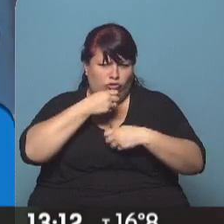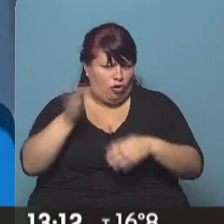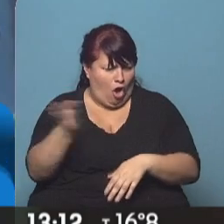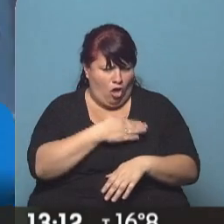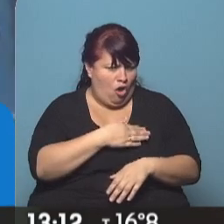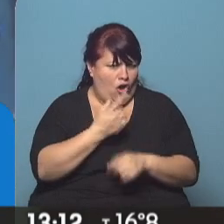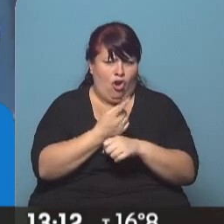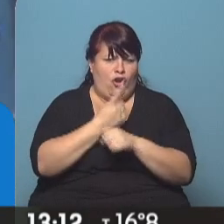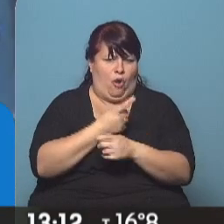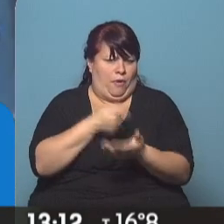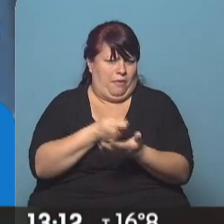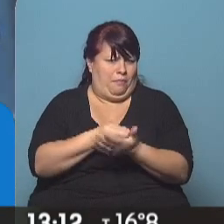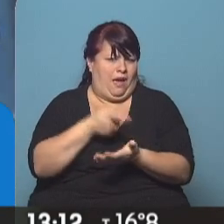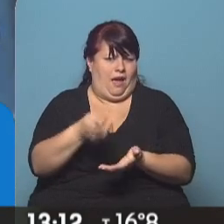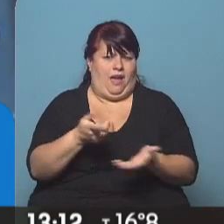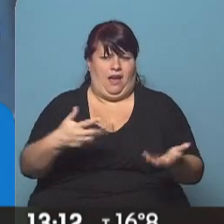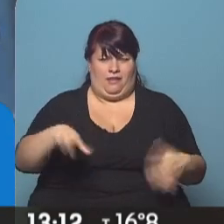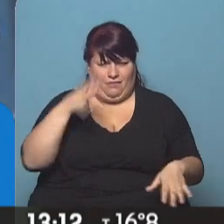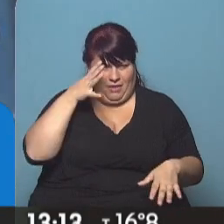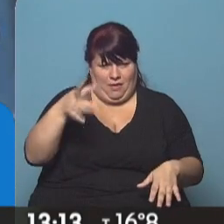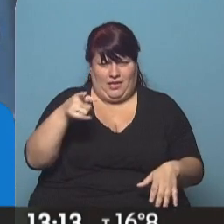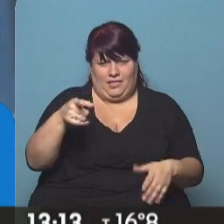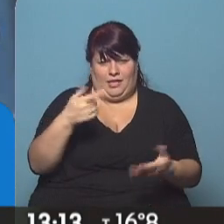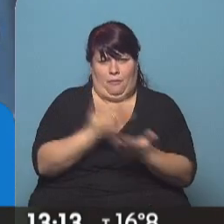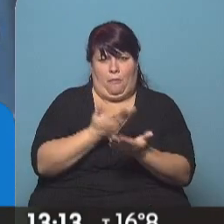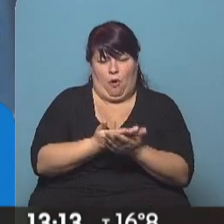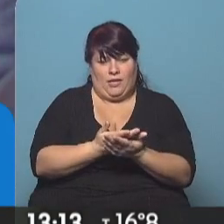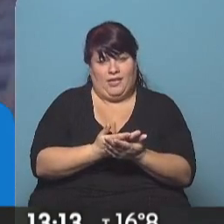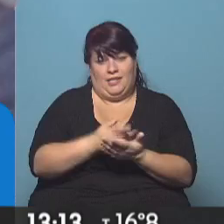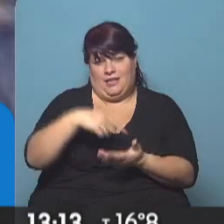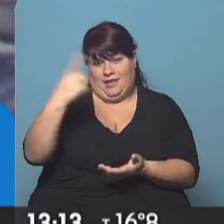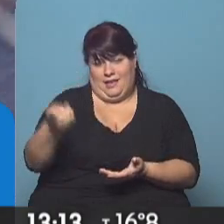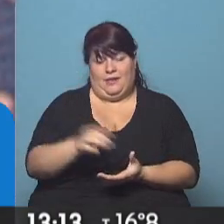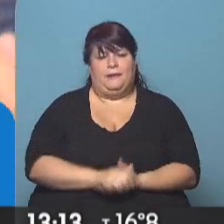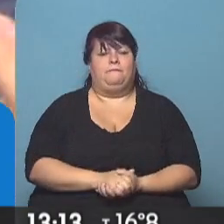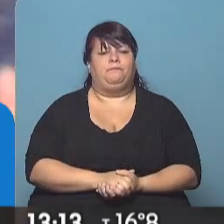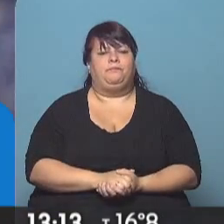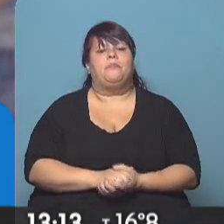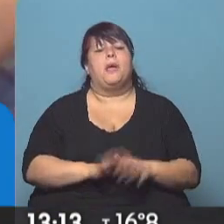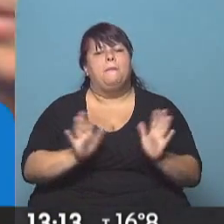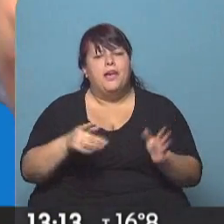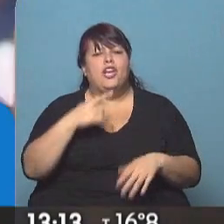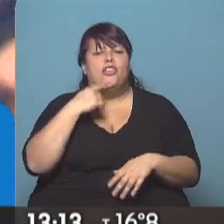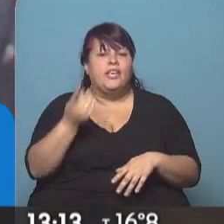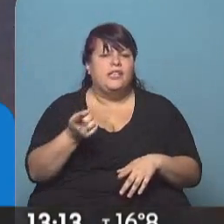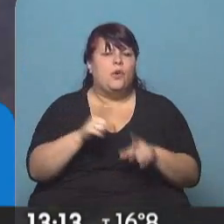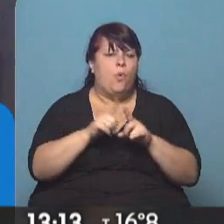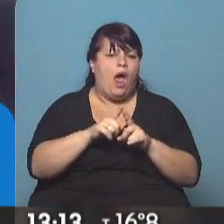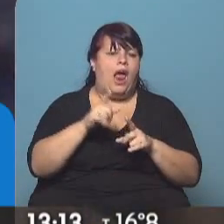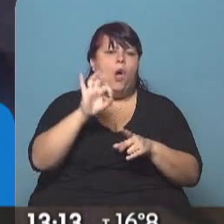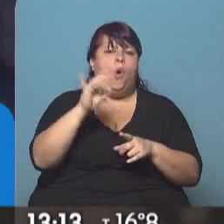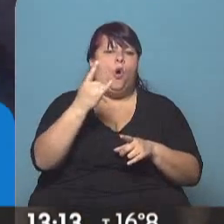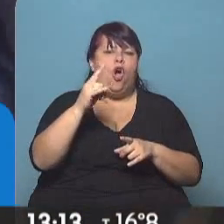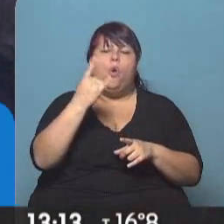puedan hacerle frente a la iniciativa que le planteaban del otro lado de alguna manera hablaban en el factor